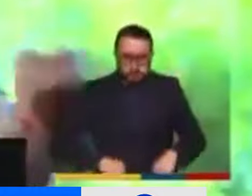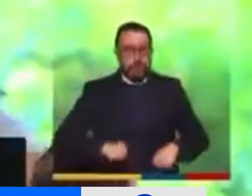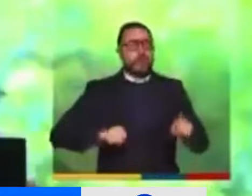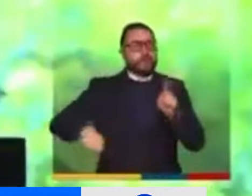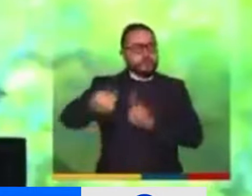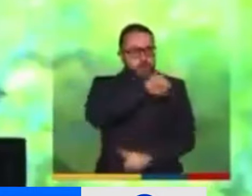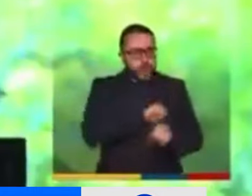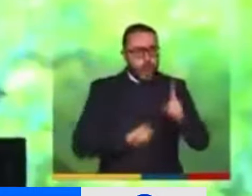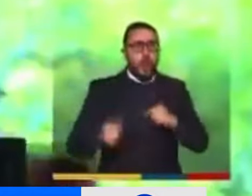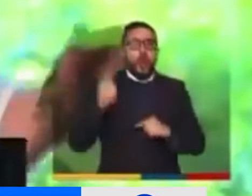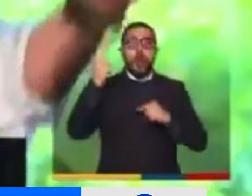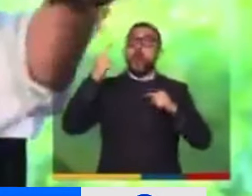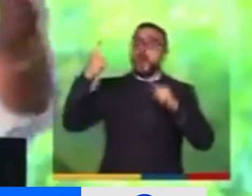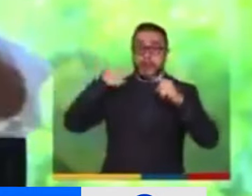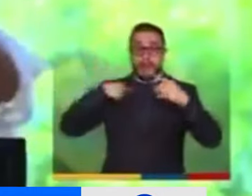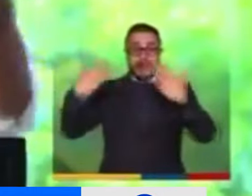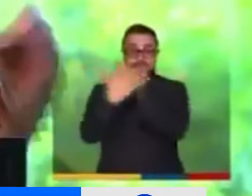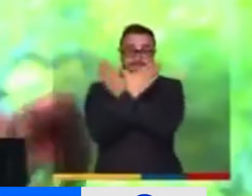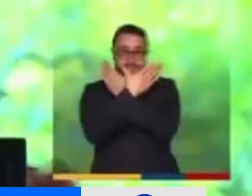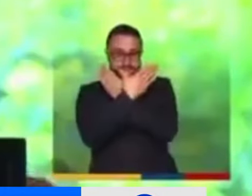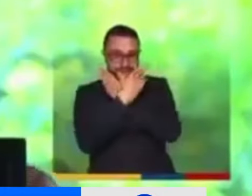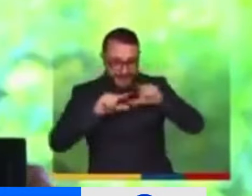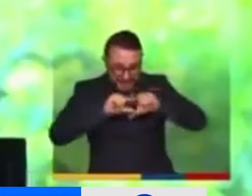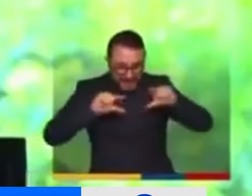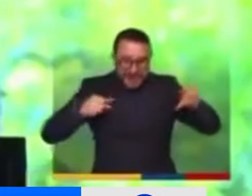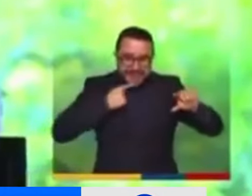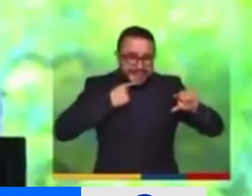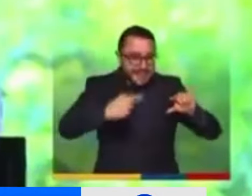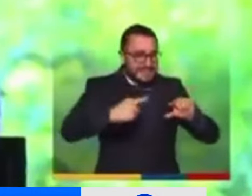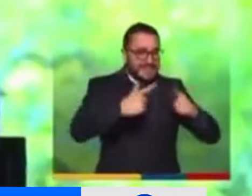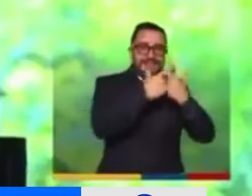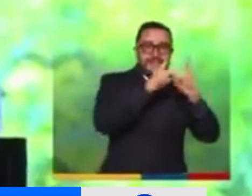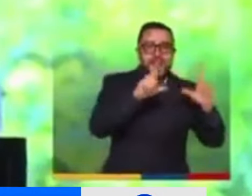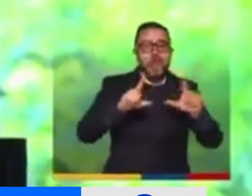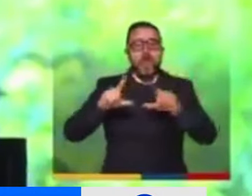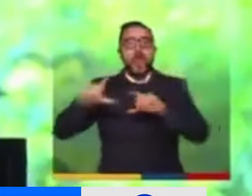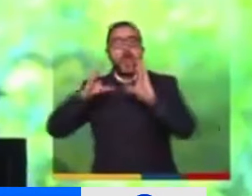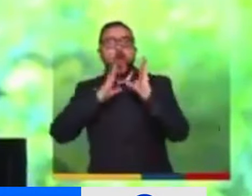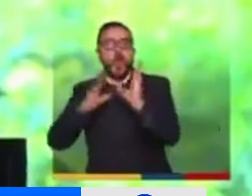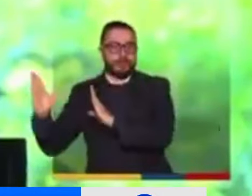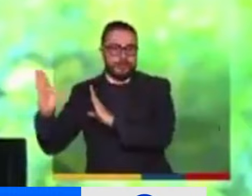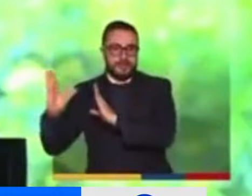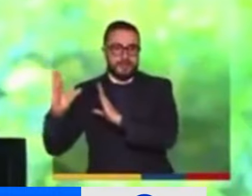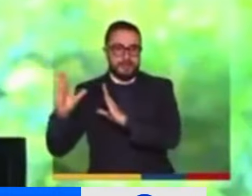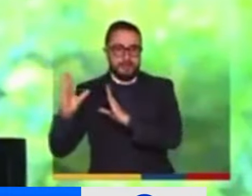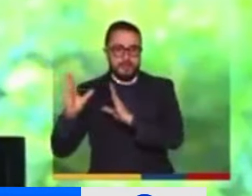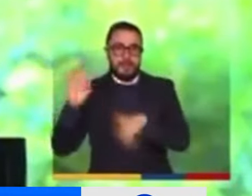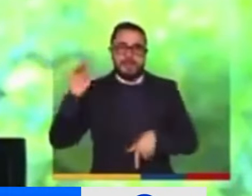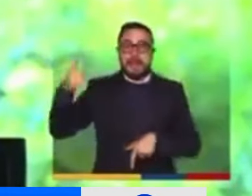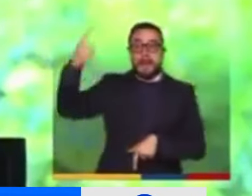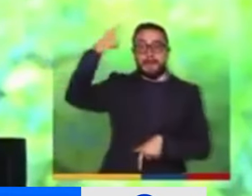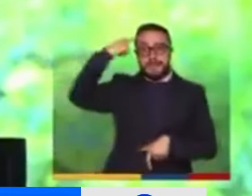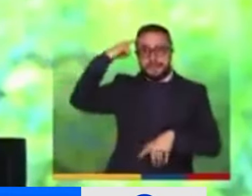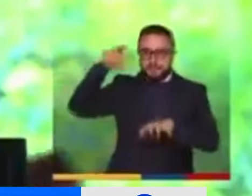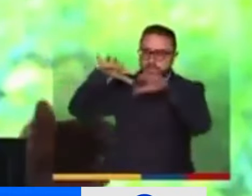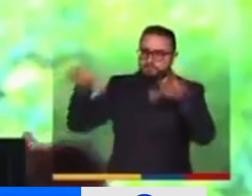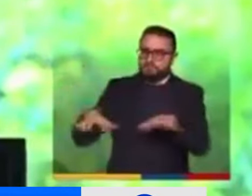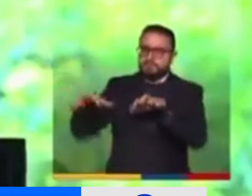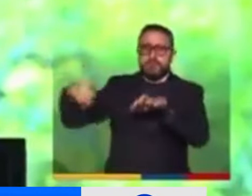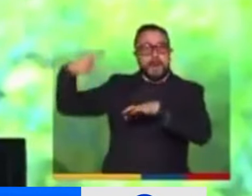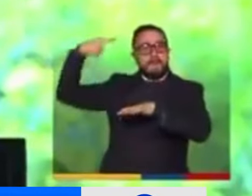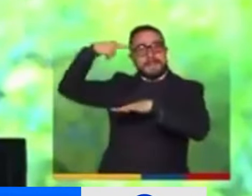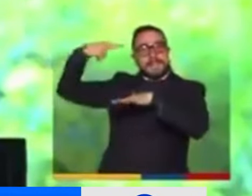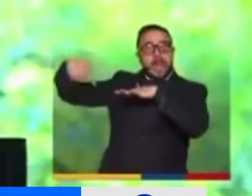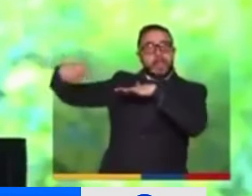Y nuestro escudo dice libertad y orden. Y el pensamiento y la acción conservadora de